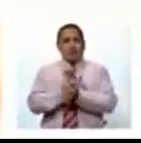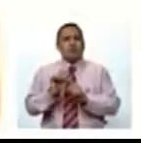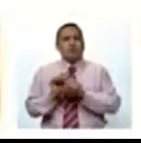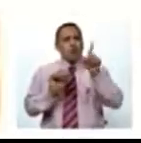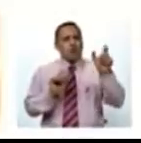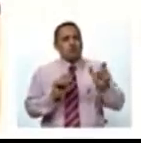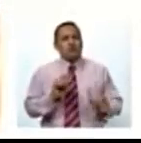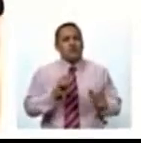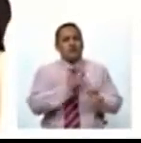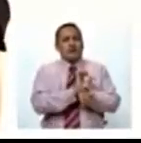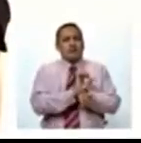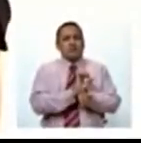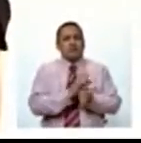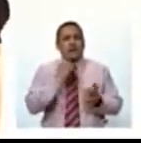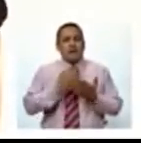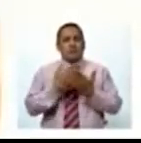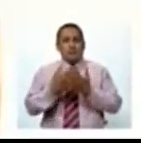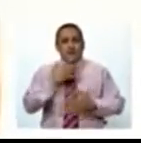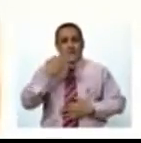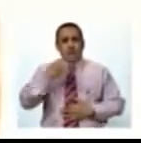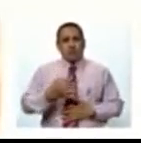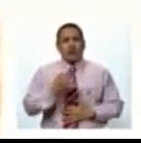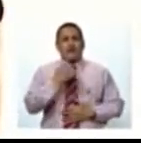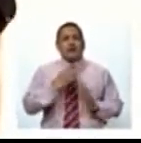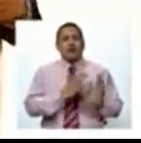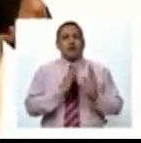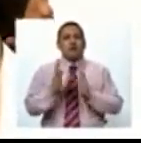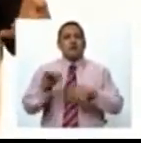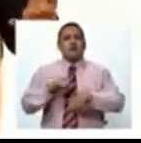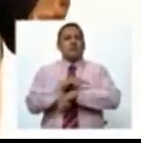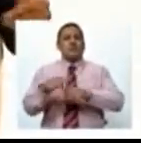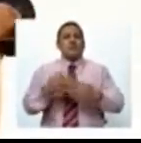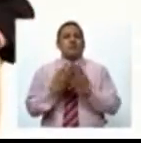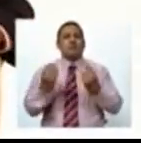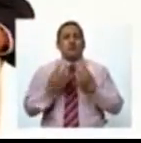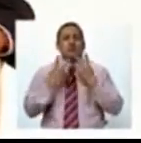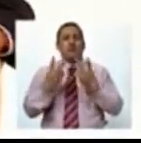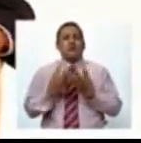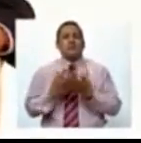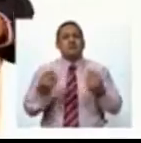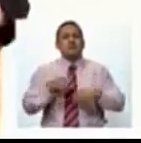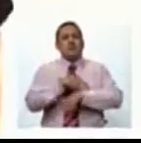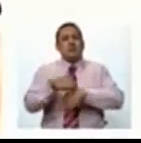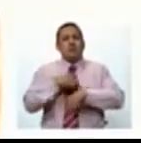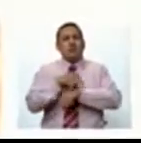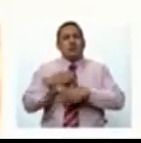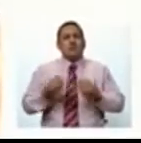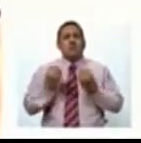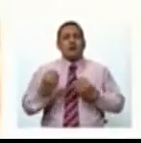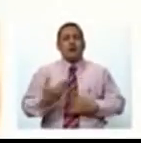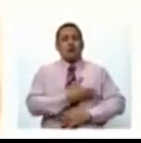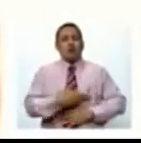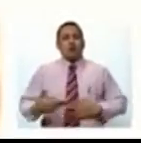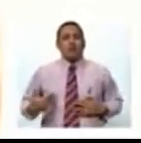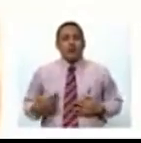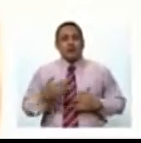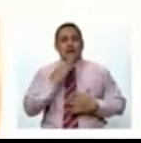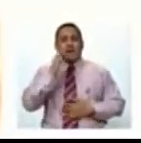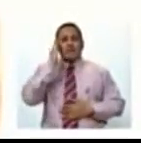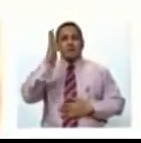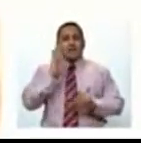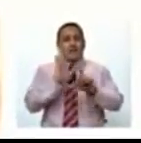reo en cárcel, el hecho concreto es que los procesos duran muchísimo. ¿Por qué duran mucho los procesos? Porque el Estado que fija